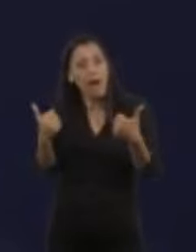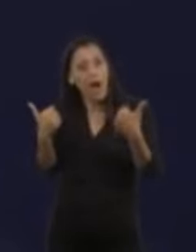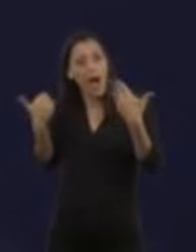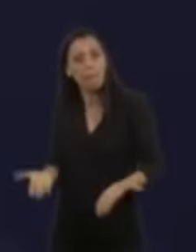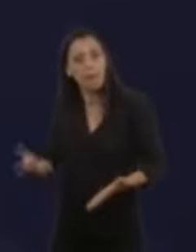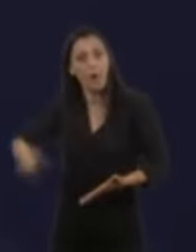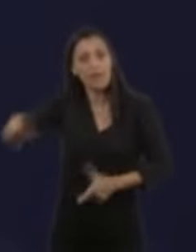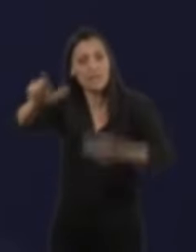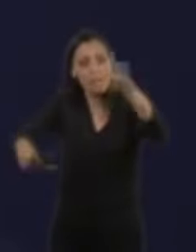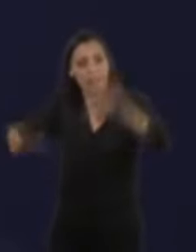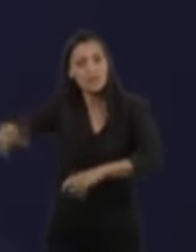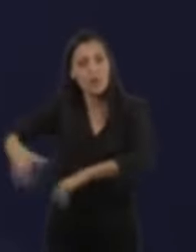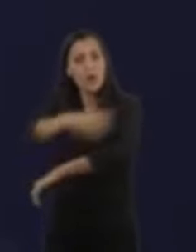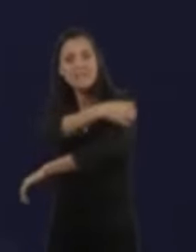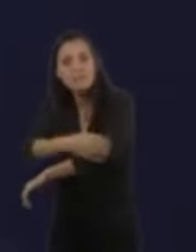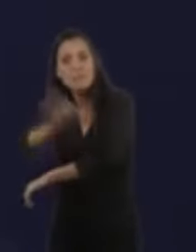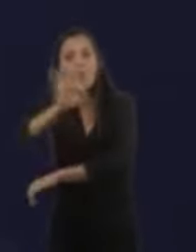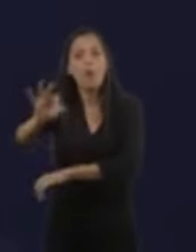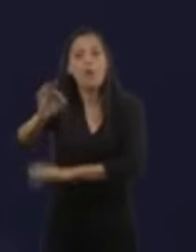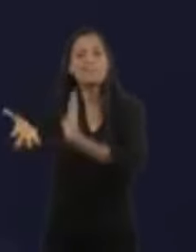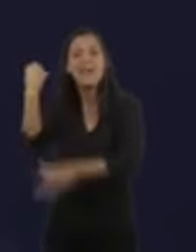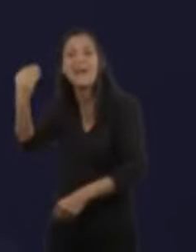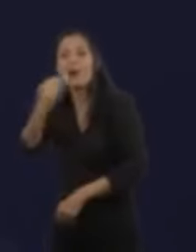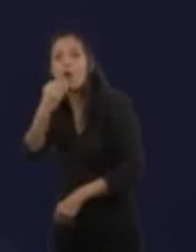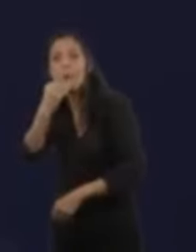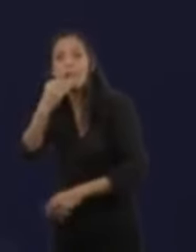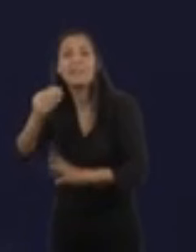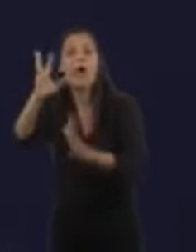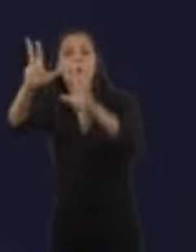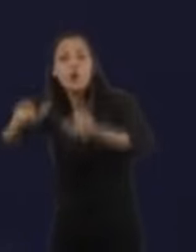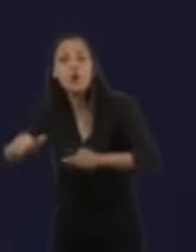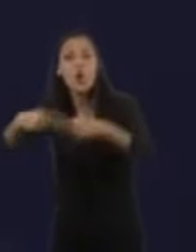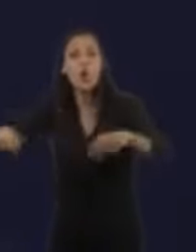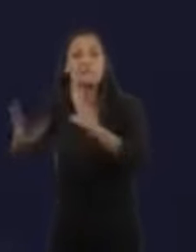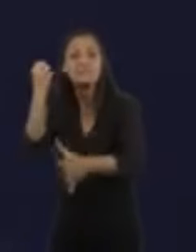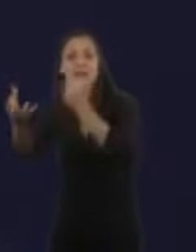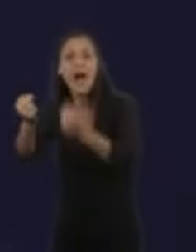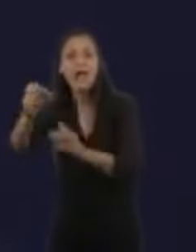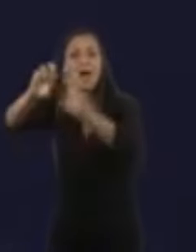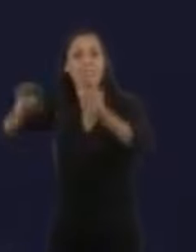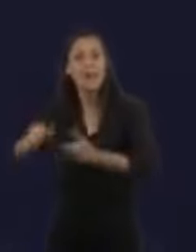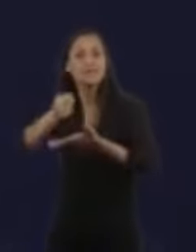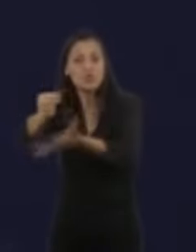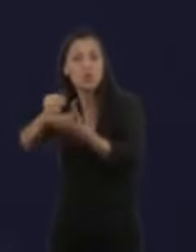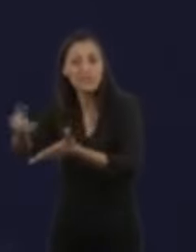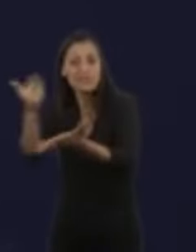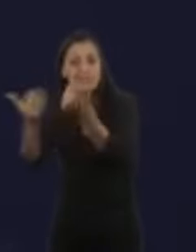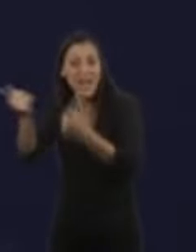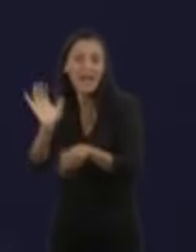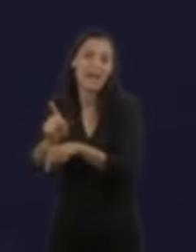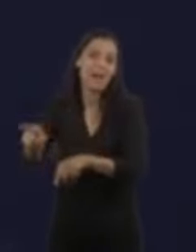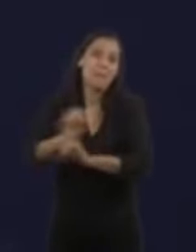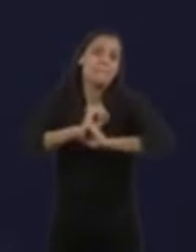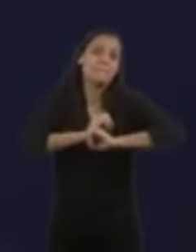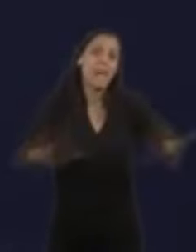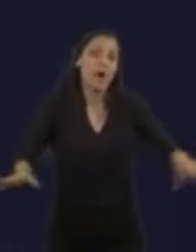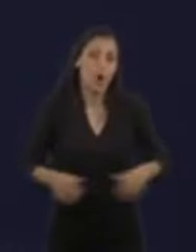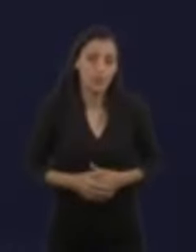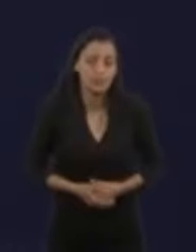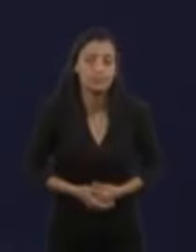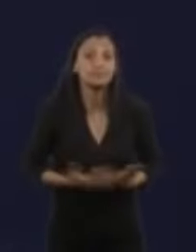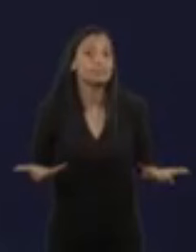comida una persona robándole un plan Social es muchísimo más brutal Si se quiere eh y mucho más merecedora